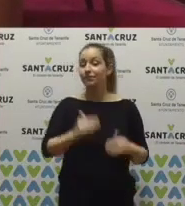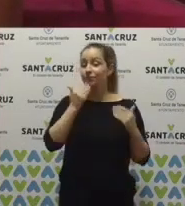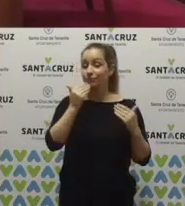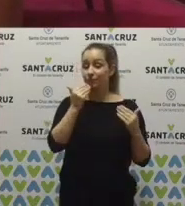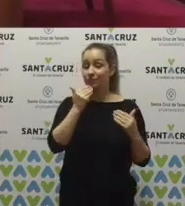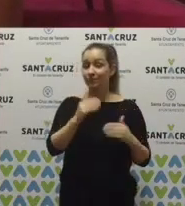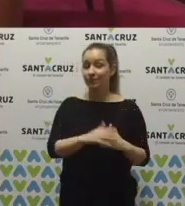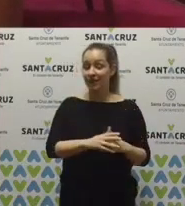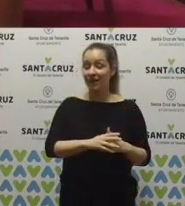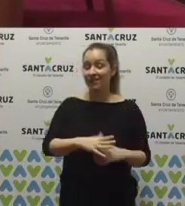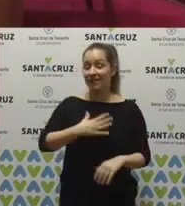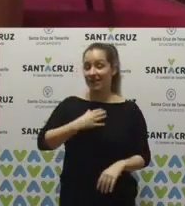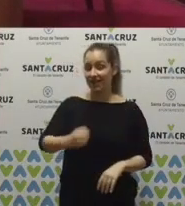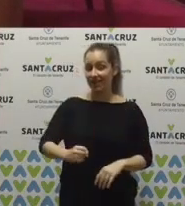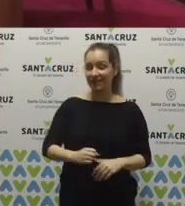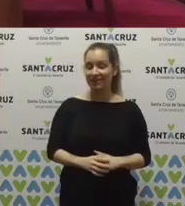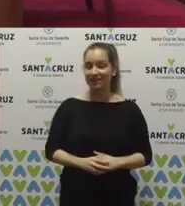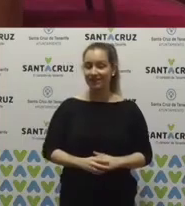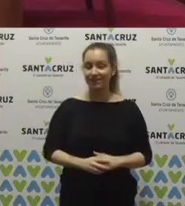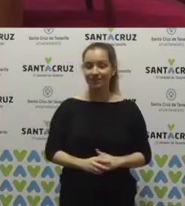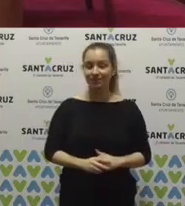la alcaldesa